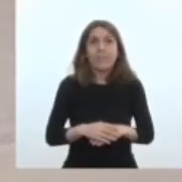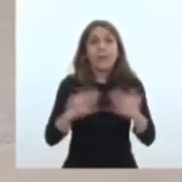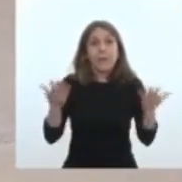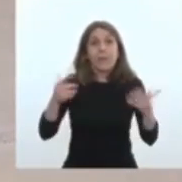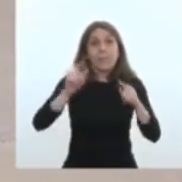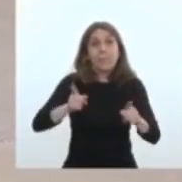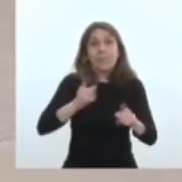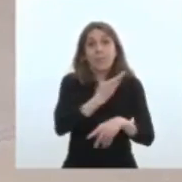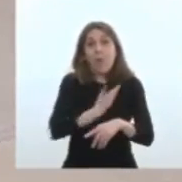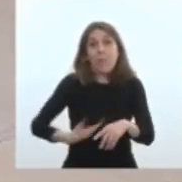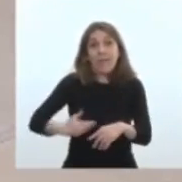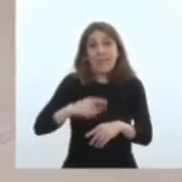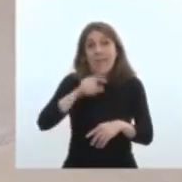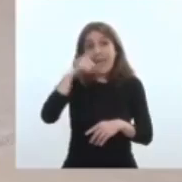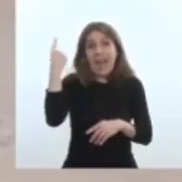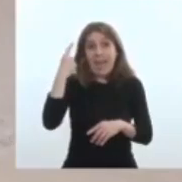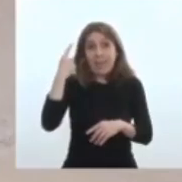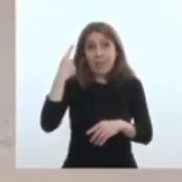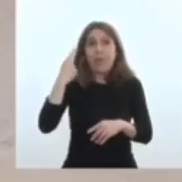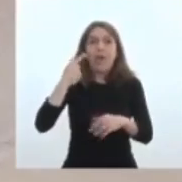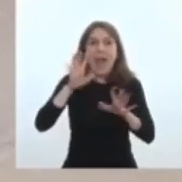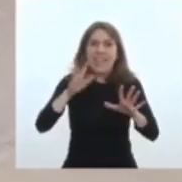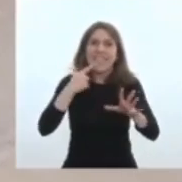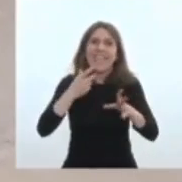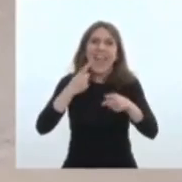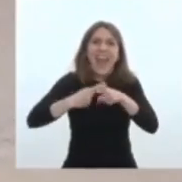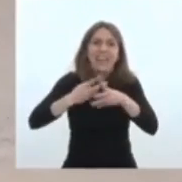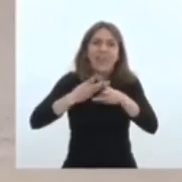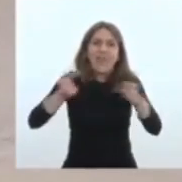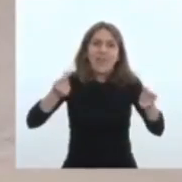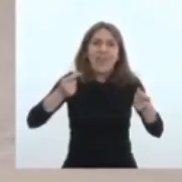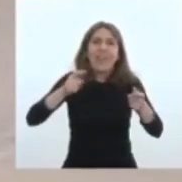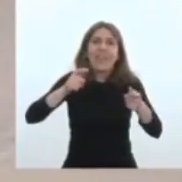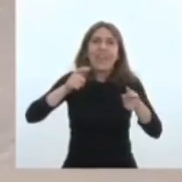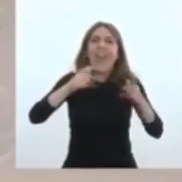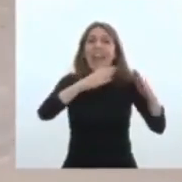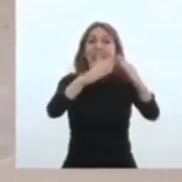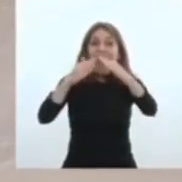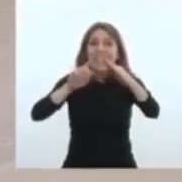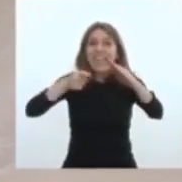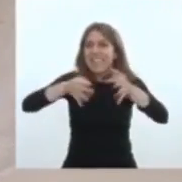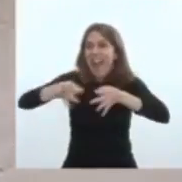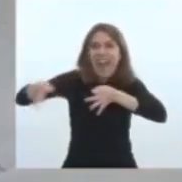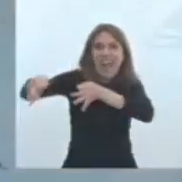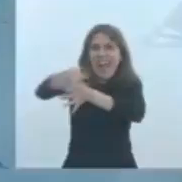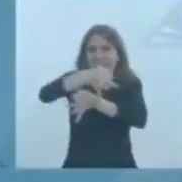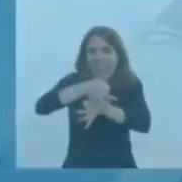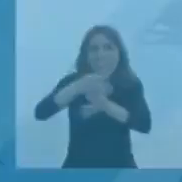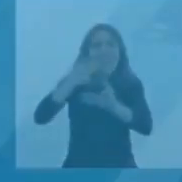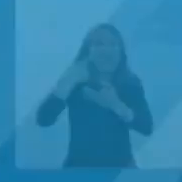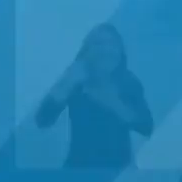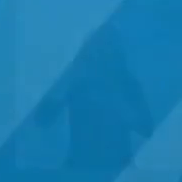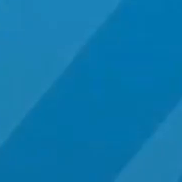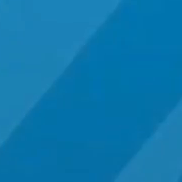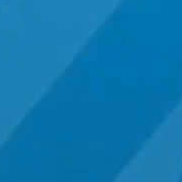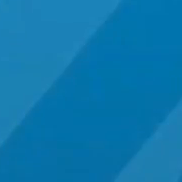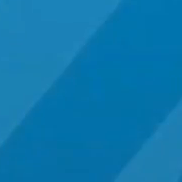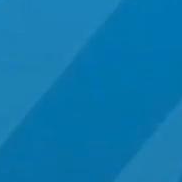el presidente de la nación finaliza este acto de entrega de viviendas en san antonio de areco provincia